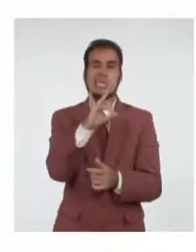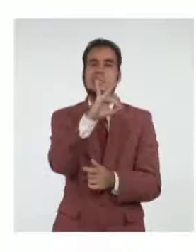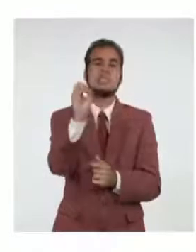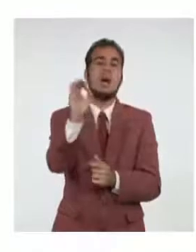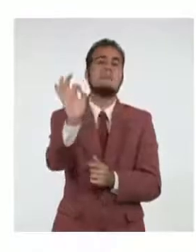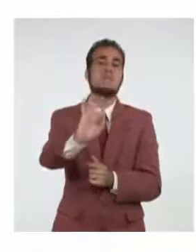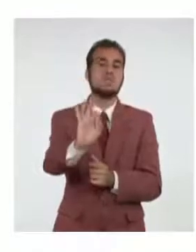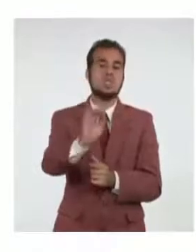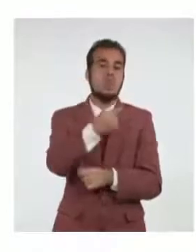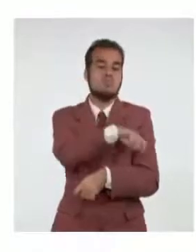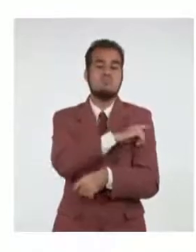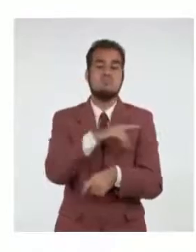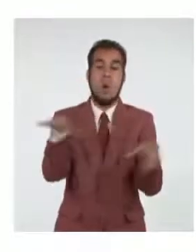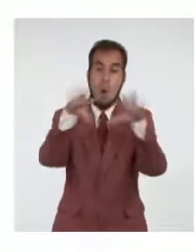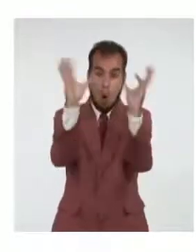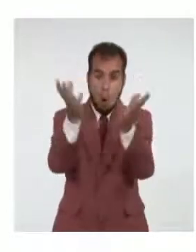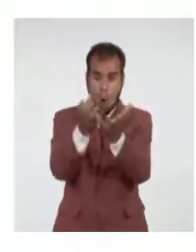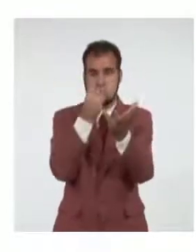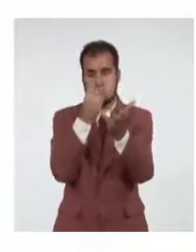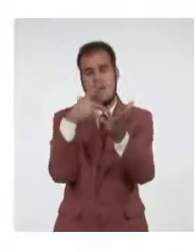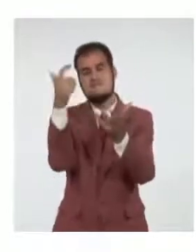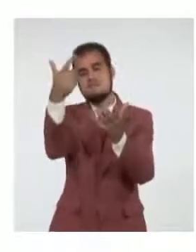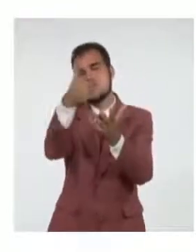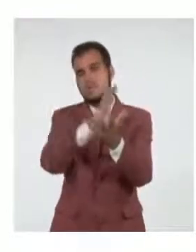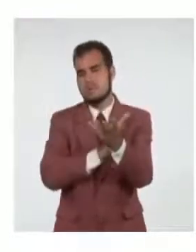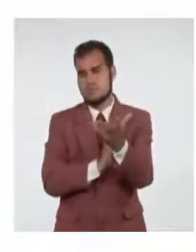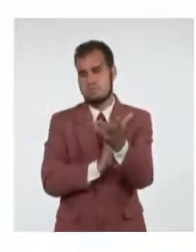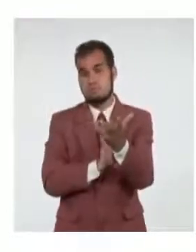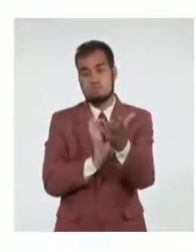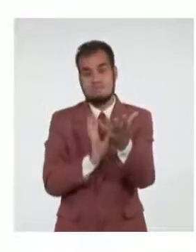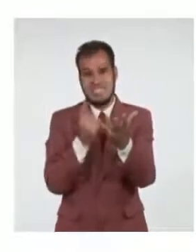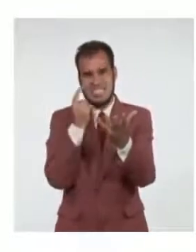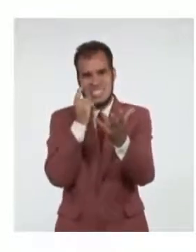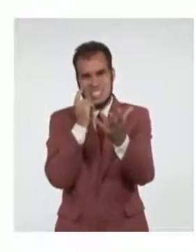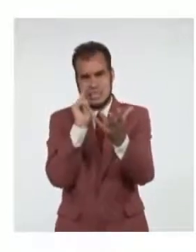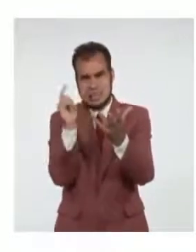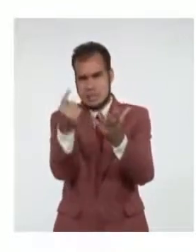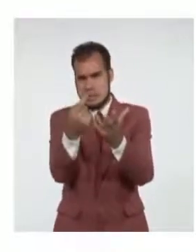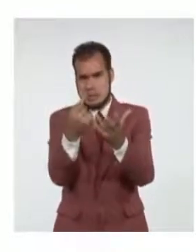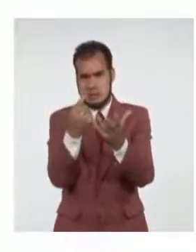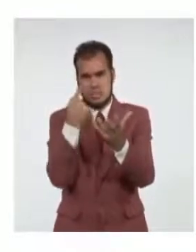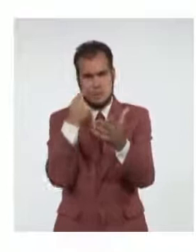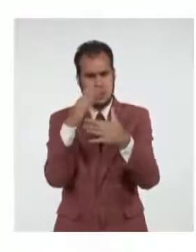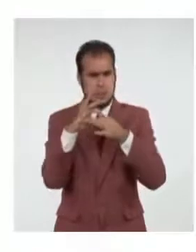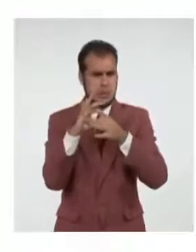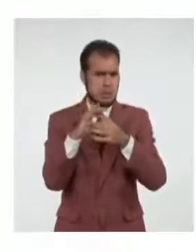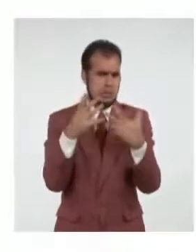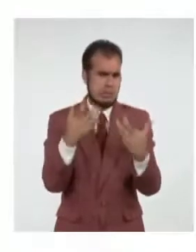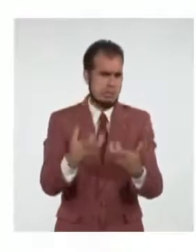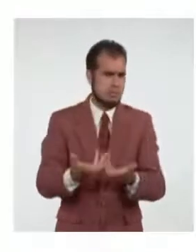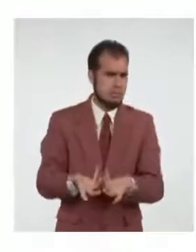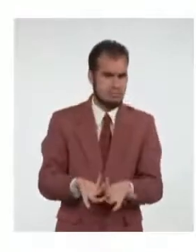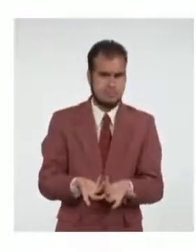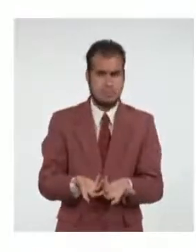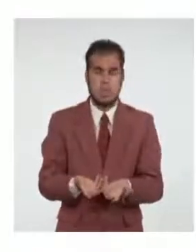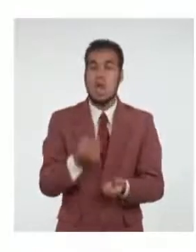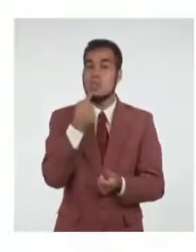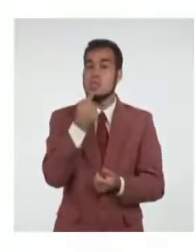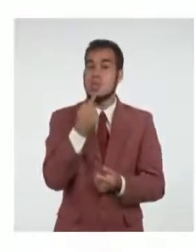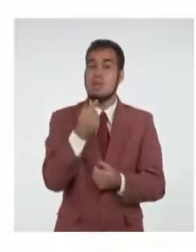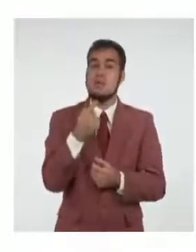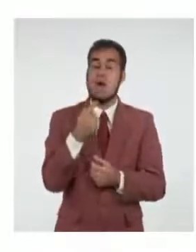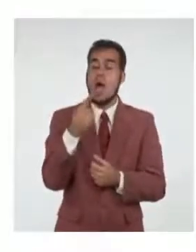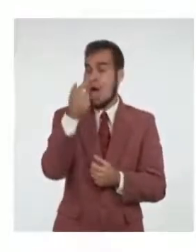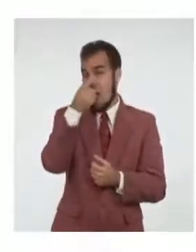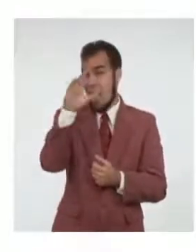luz. No se ve la luz, no se ve cuál va a ser la solución. Hoy estaba hablando Tedros de que en África la inmensa mayoría de los países no han podido llegar a siquiera al 1%